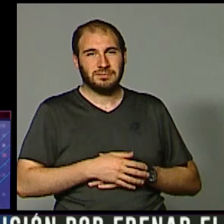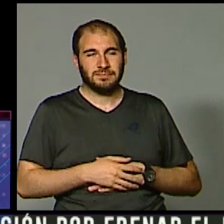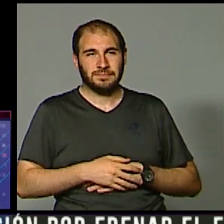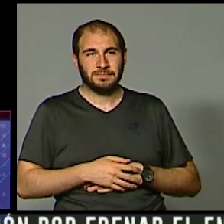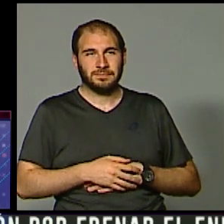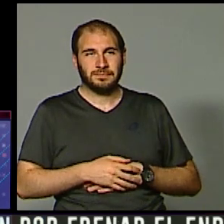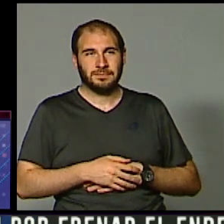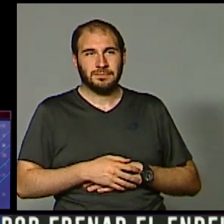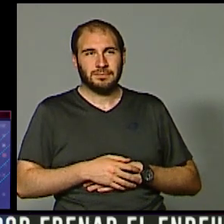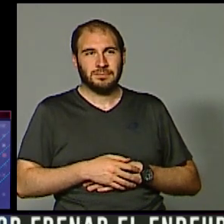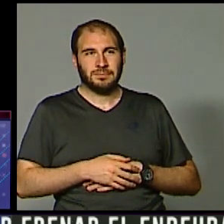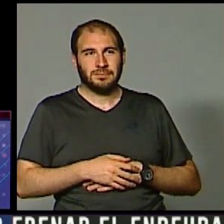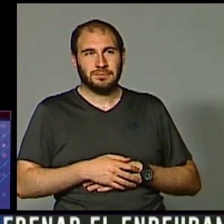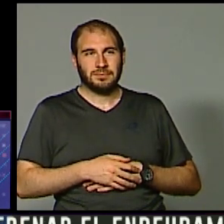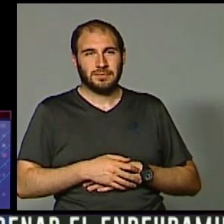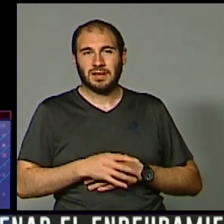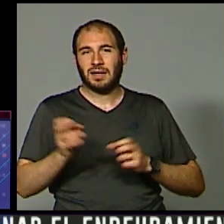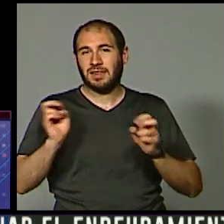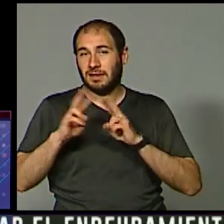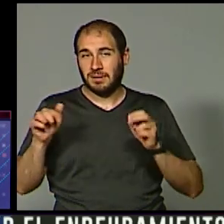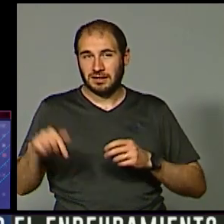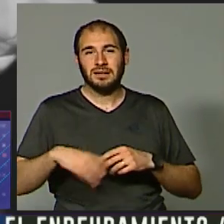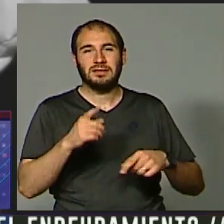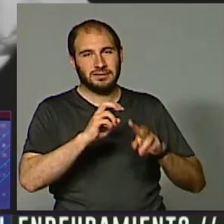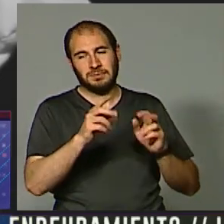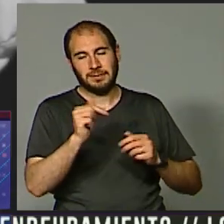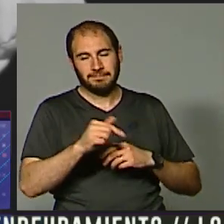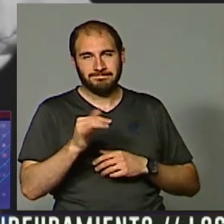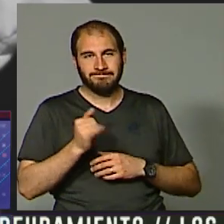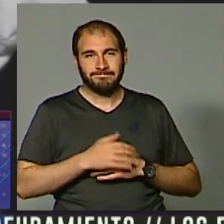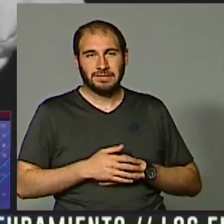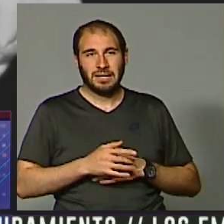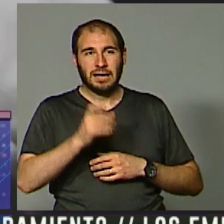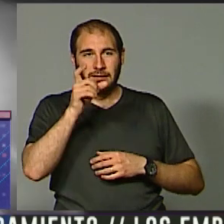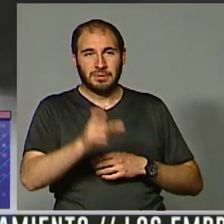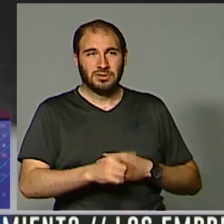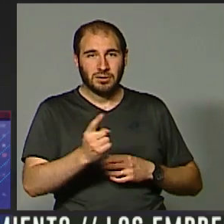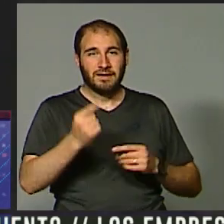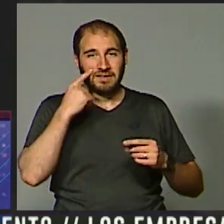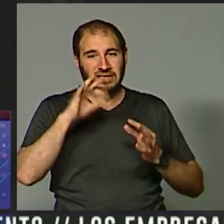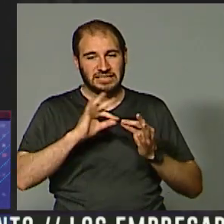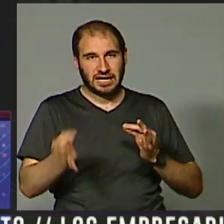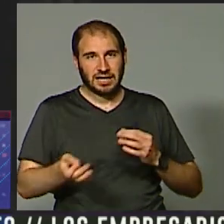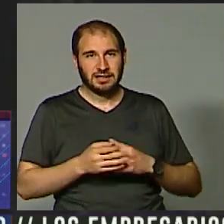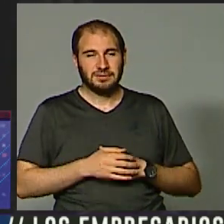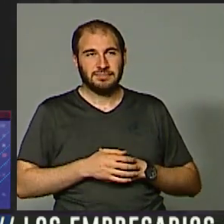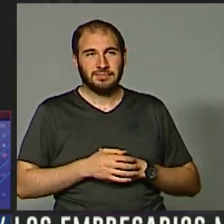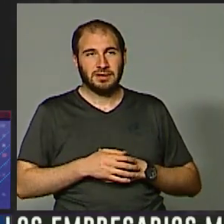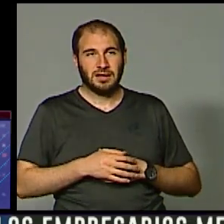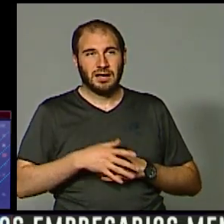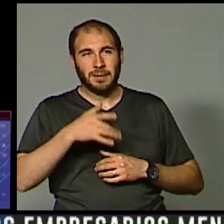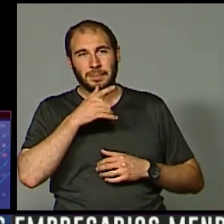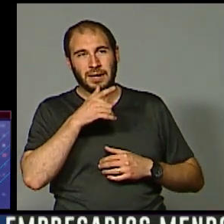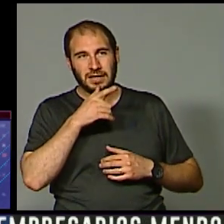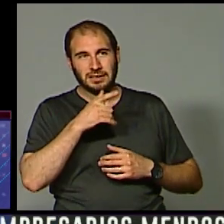Claro. Bueno. Gira en torno a eso. Gira en torno a eso, sí. Y hay un personaje que es la vecina que viene como a